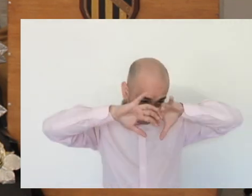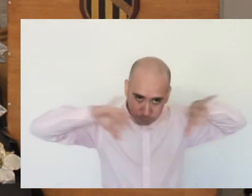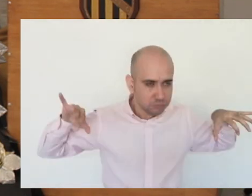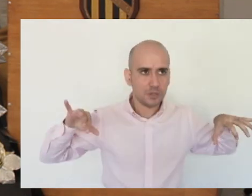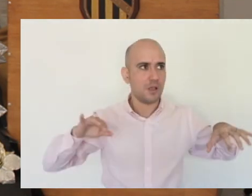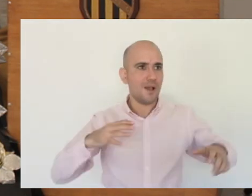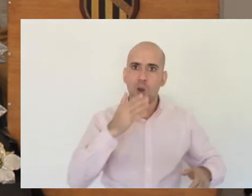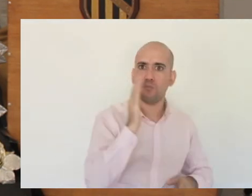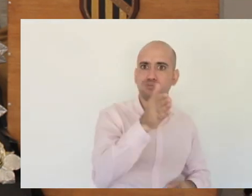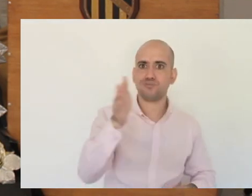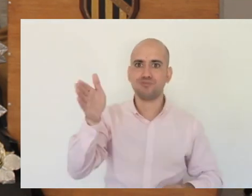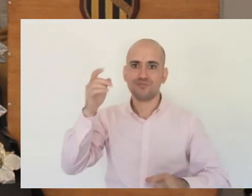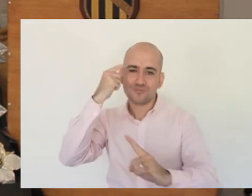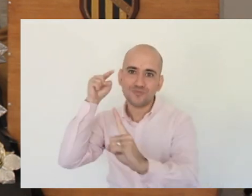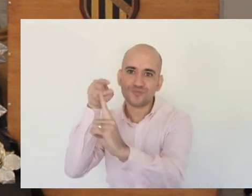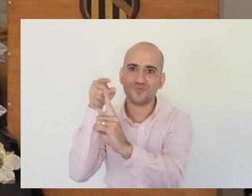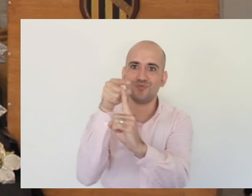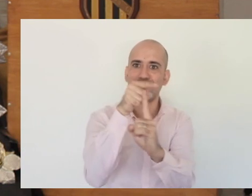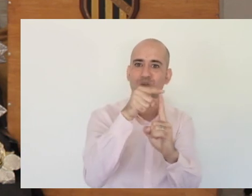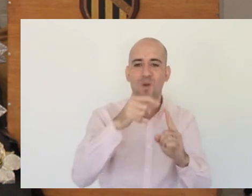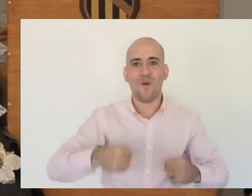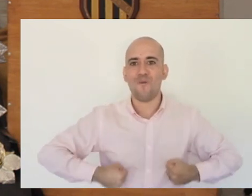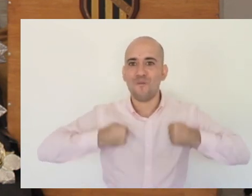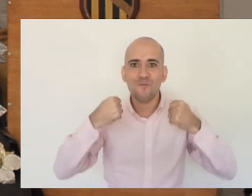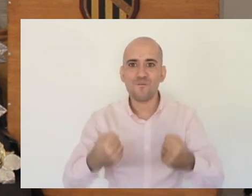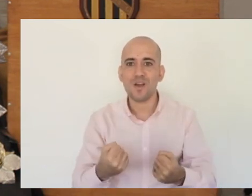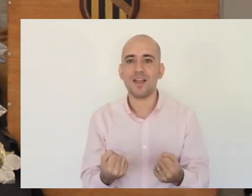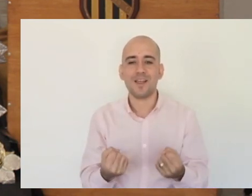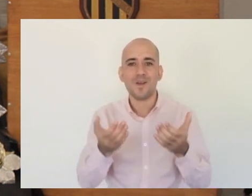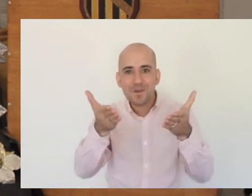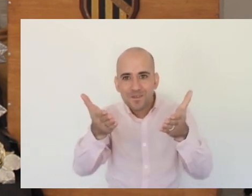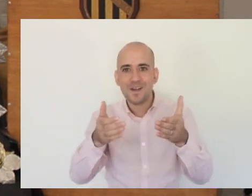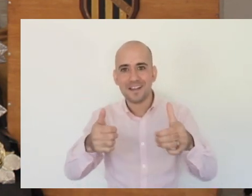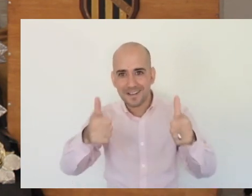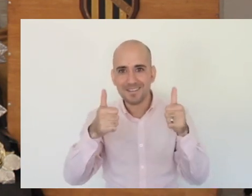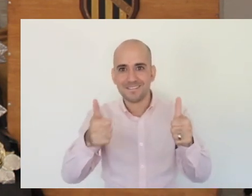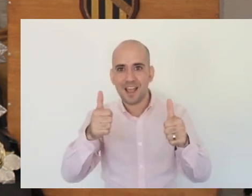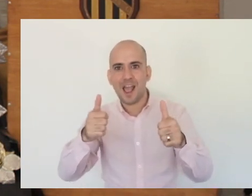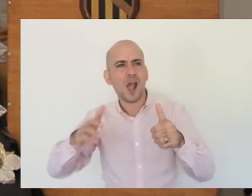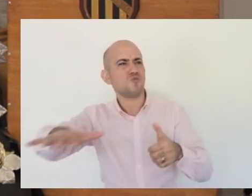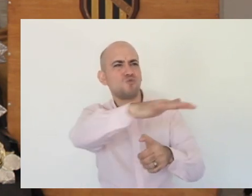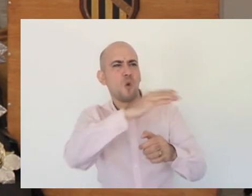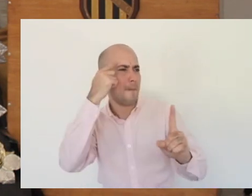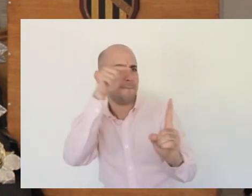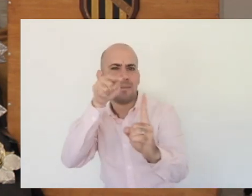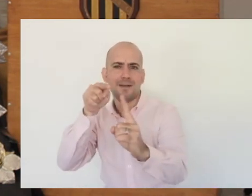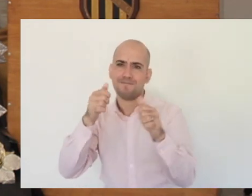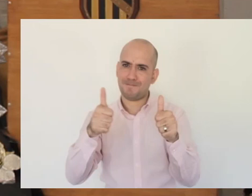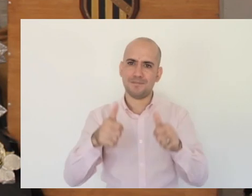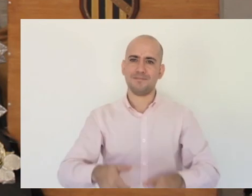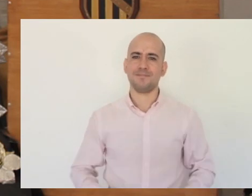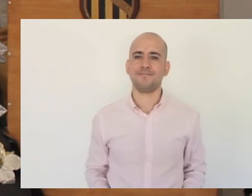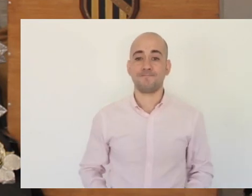ya se ha convertido en humus para alimentar los esfuerzos desplegados en el campo de sembradíos de